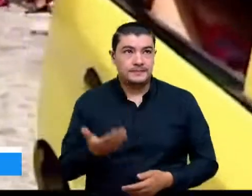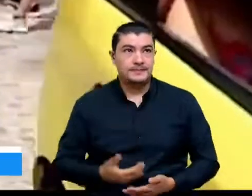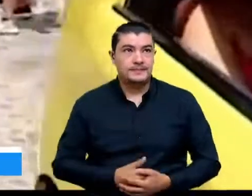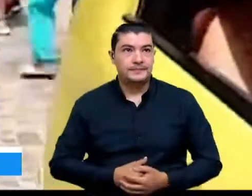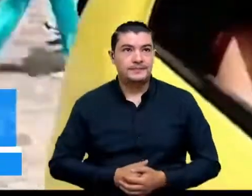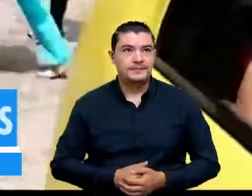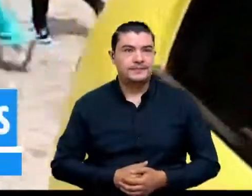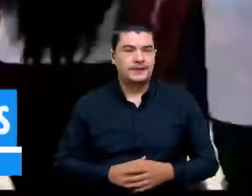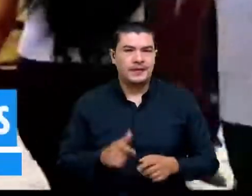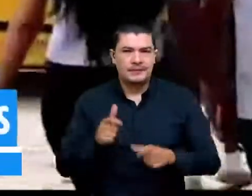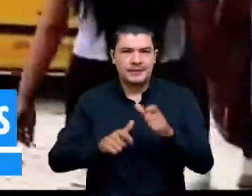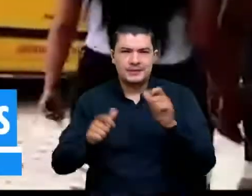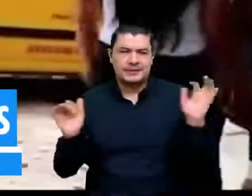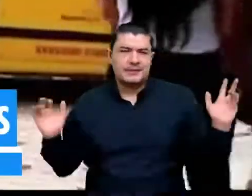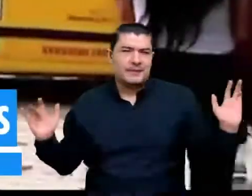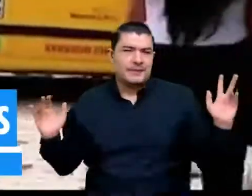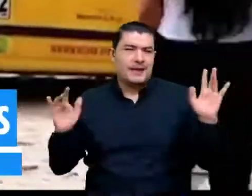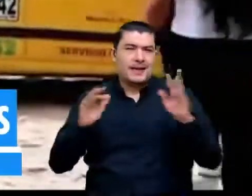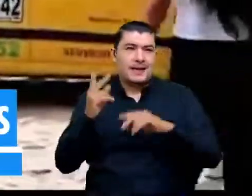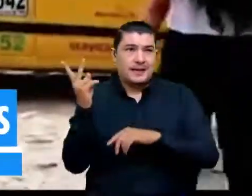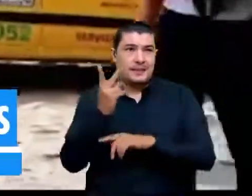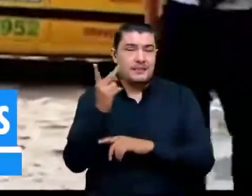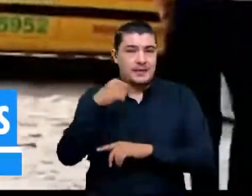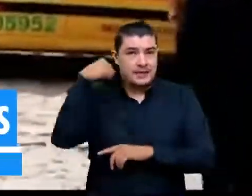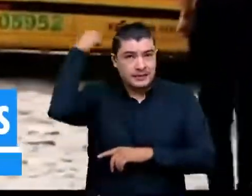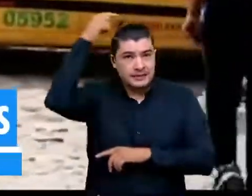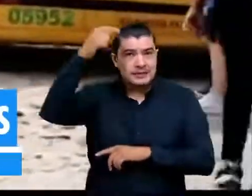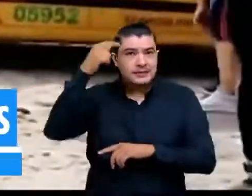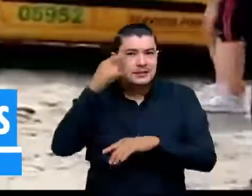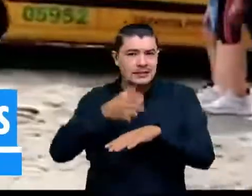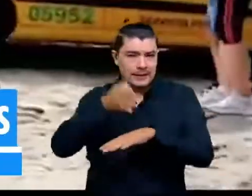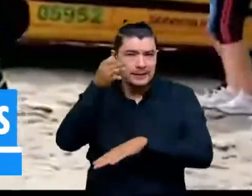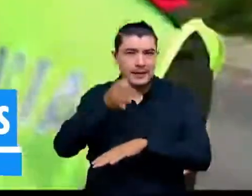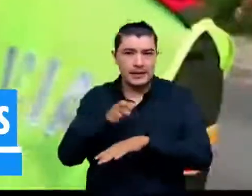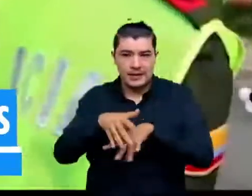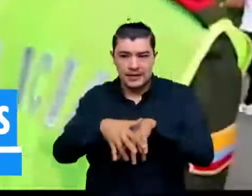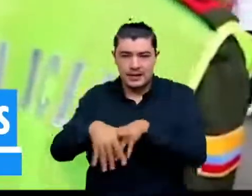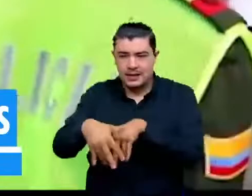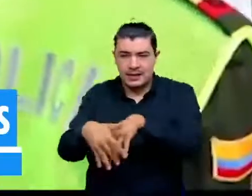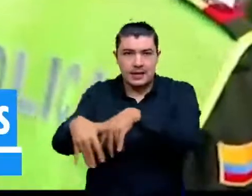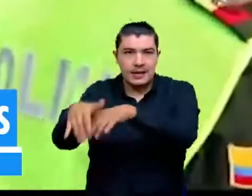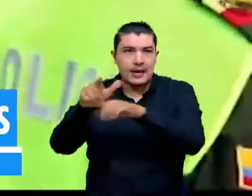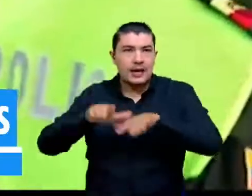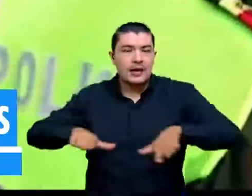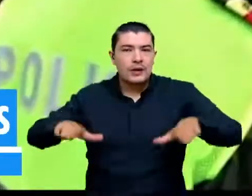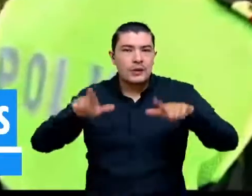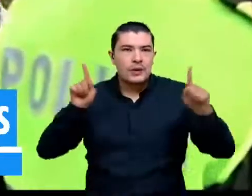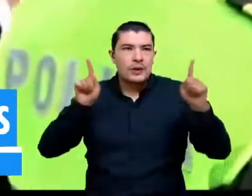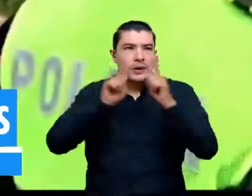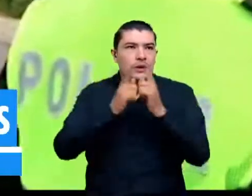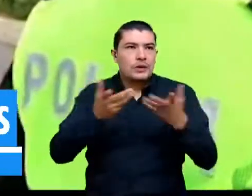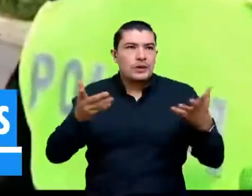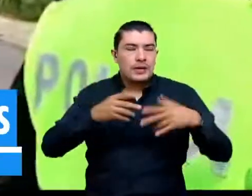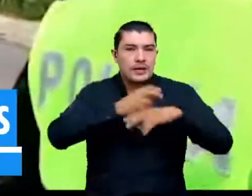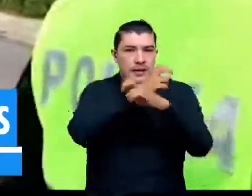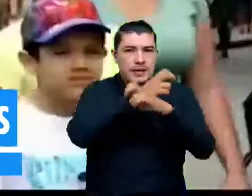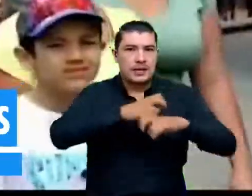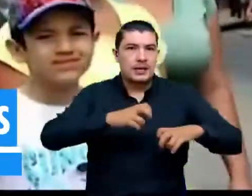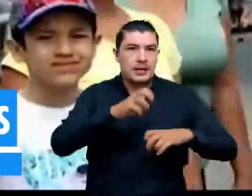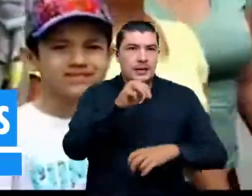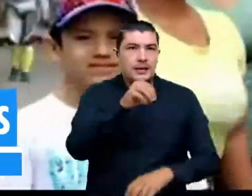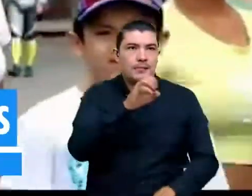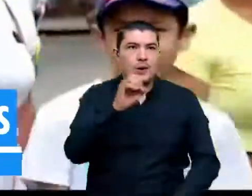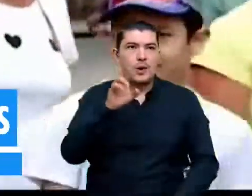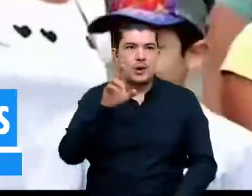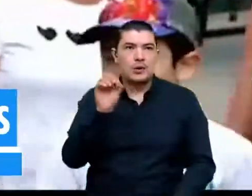Con gran afluencia de personas se vivió el Viernes Santo, que inició desde muy tempranas horas en el tradicional Via Crucis, que tuvo como punto de encuentro el Cerro Parque de Morro Rico, Girón,